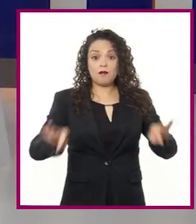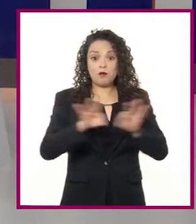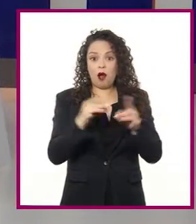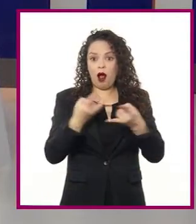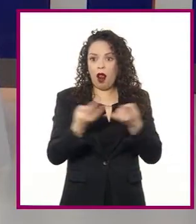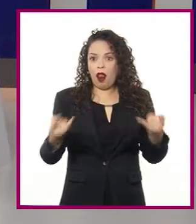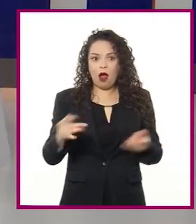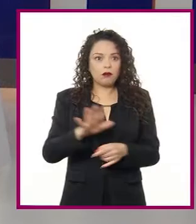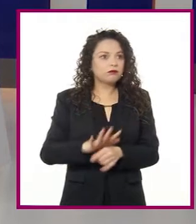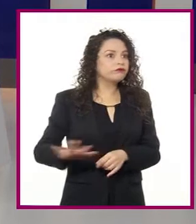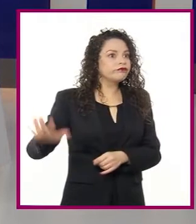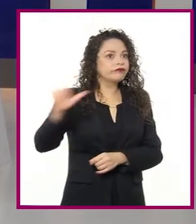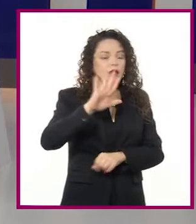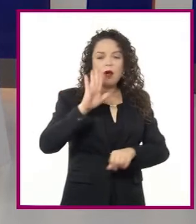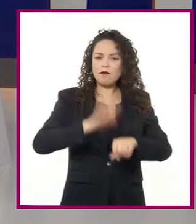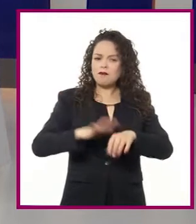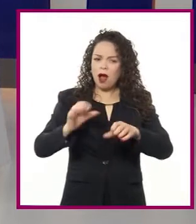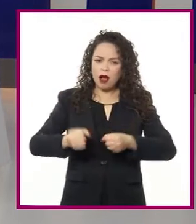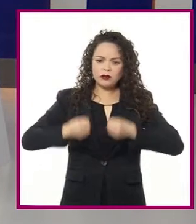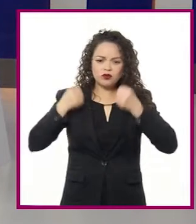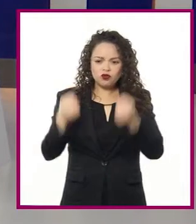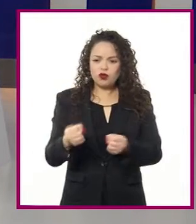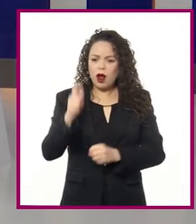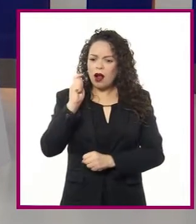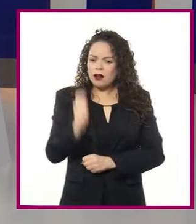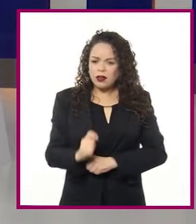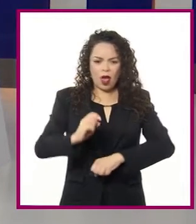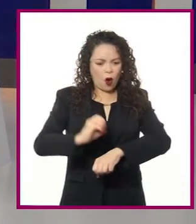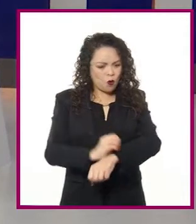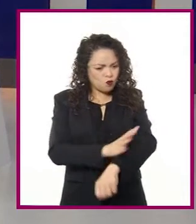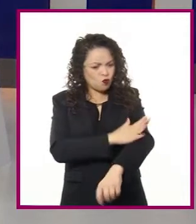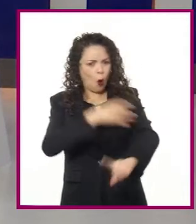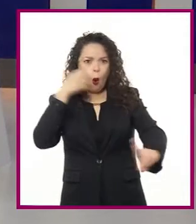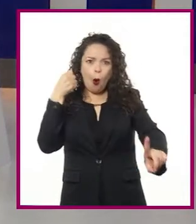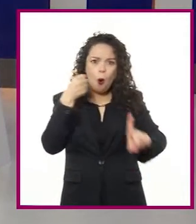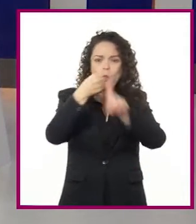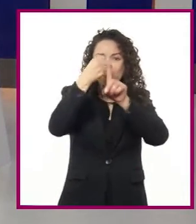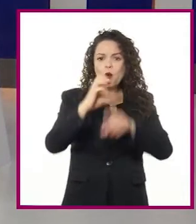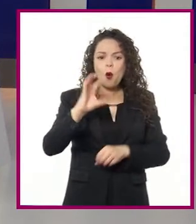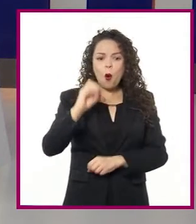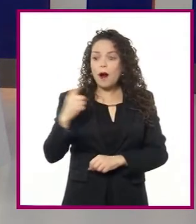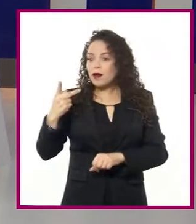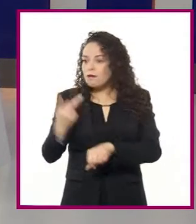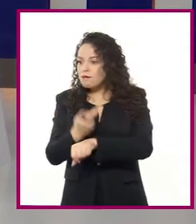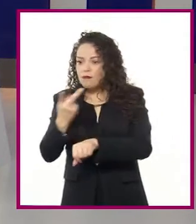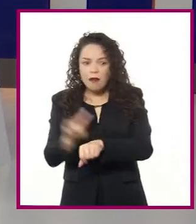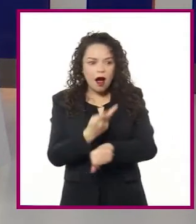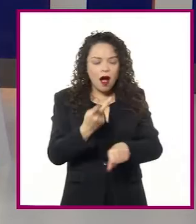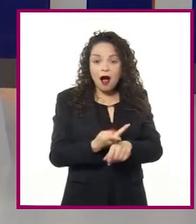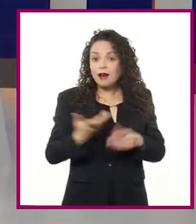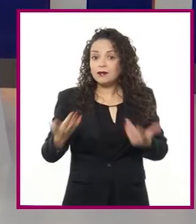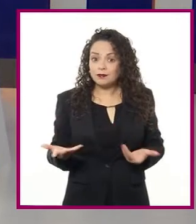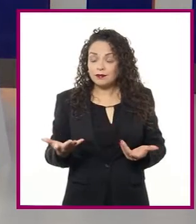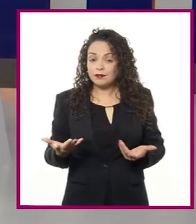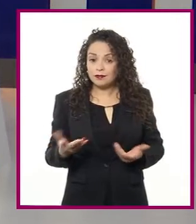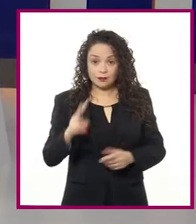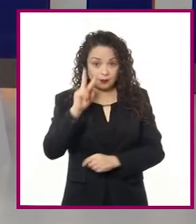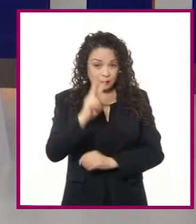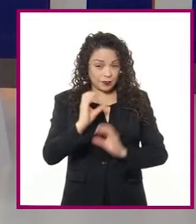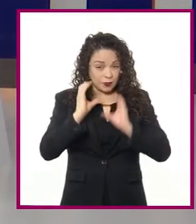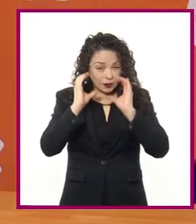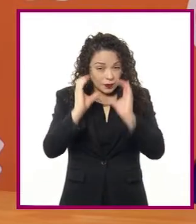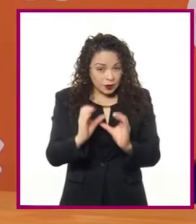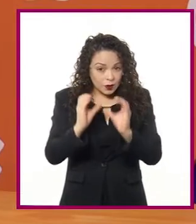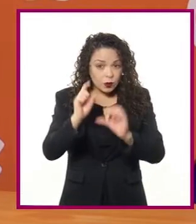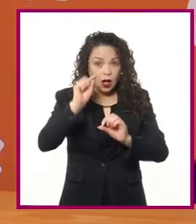y refuerza el impacto emocional o los sucesos. Una presentación cuidadosa del